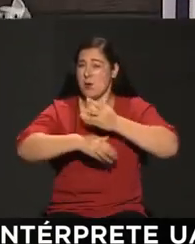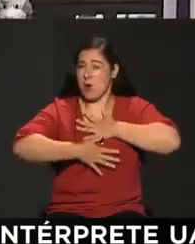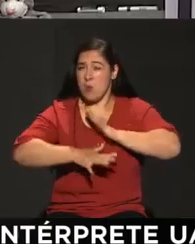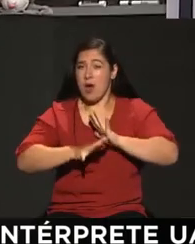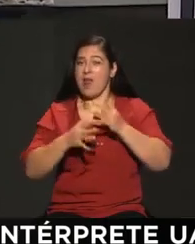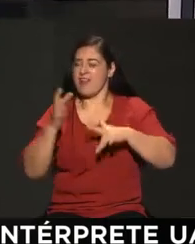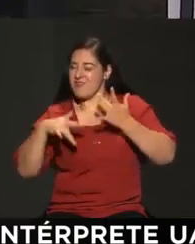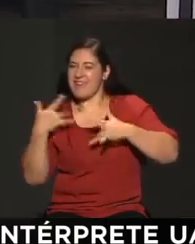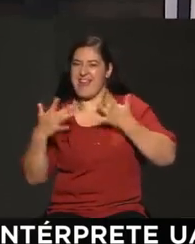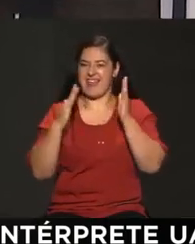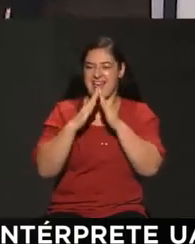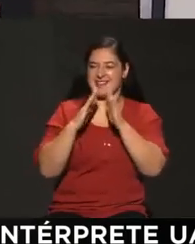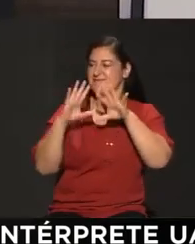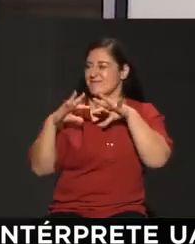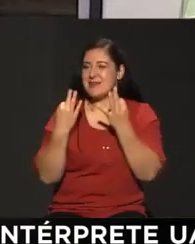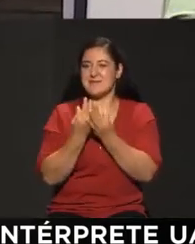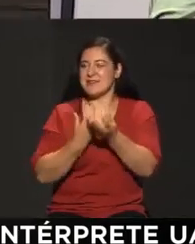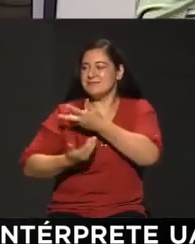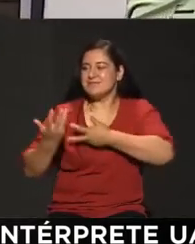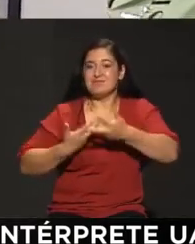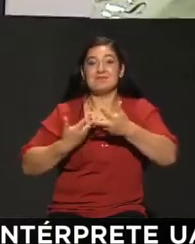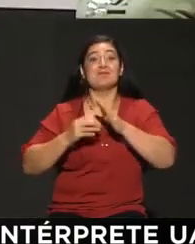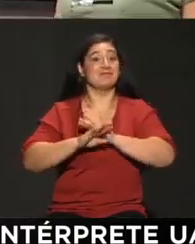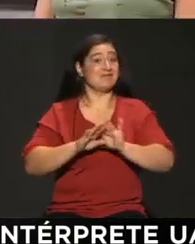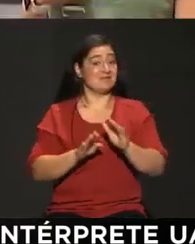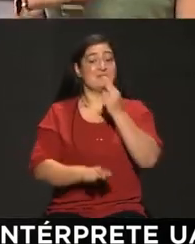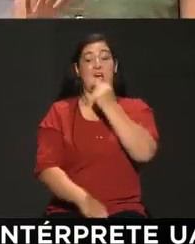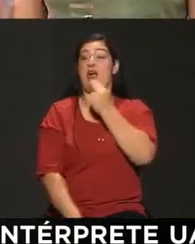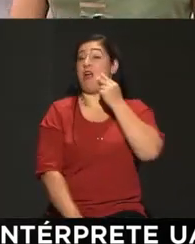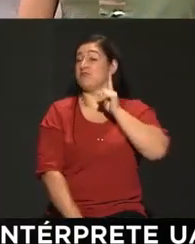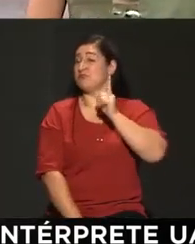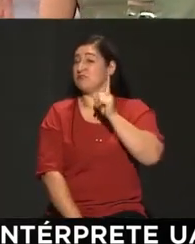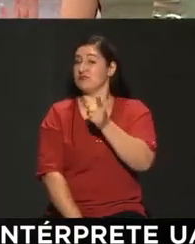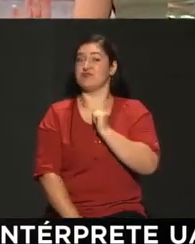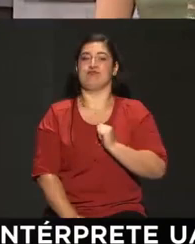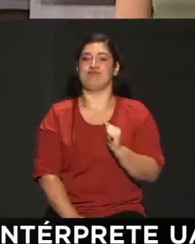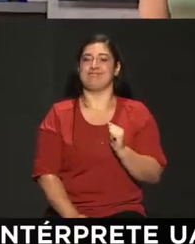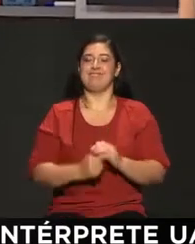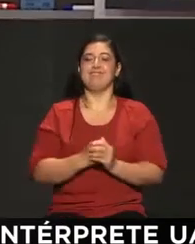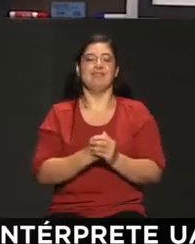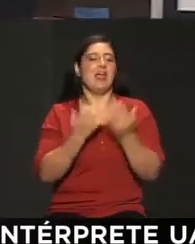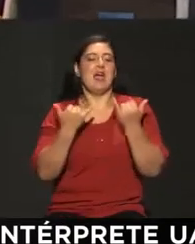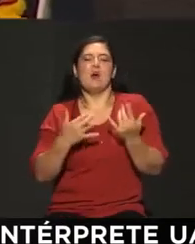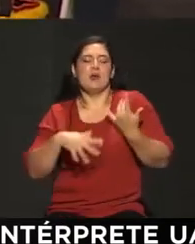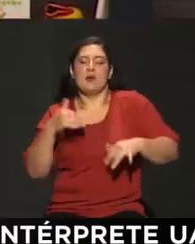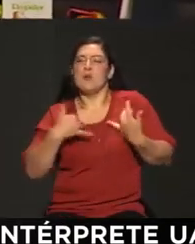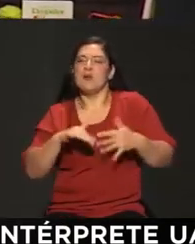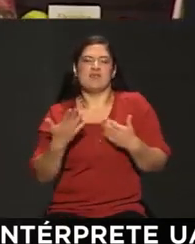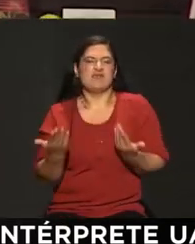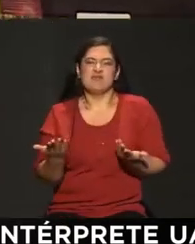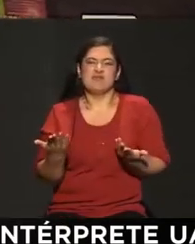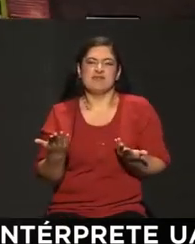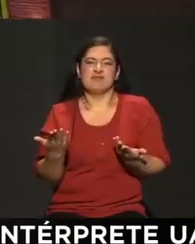jugar, a disfrutar en casa, en familia, así que ya estamos comprometidos. Ya me comprometí. Y bueno, ¿y qué vamos a jugar? Vamos a